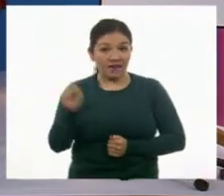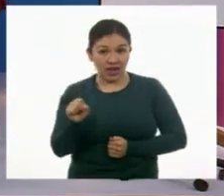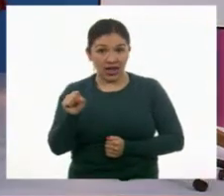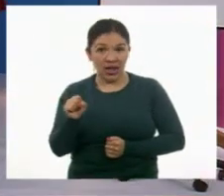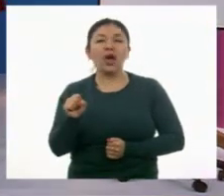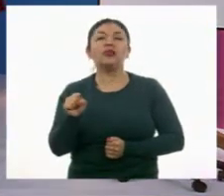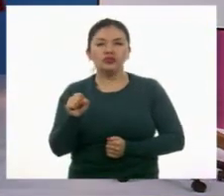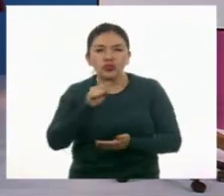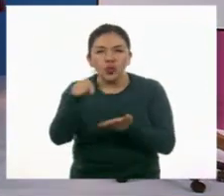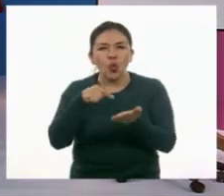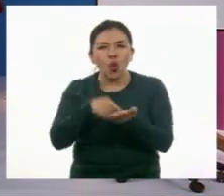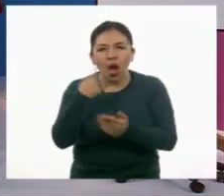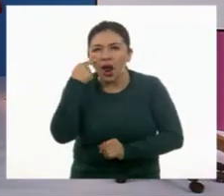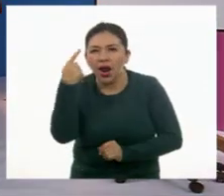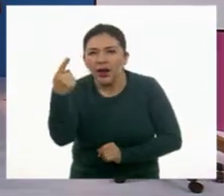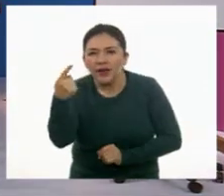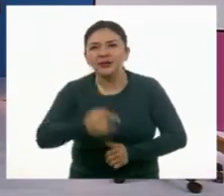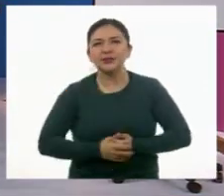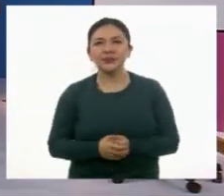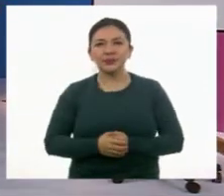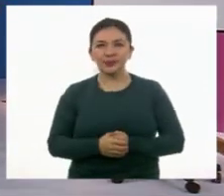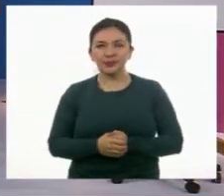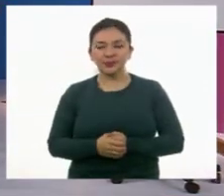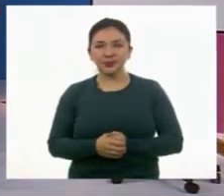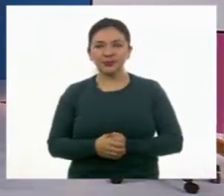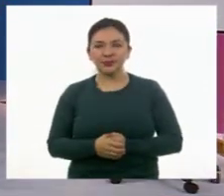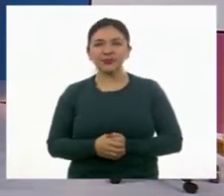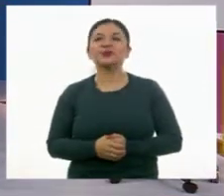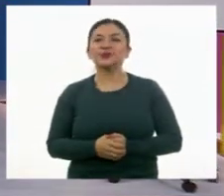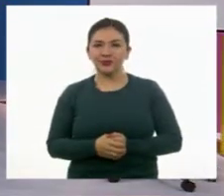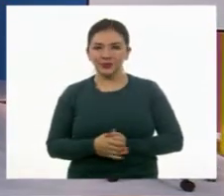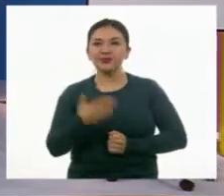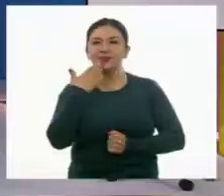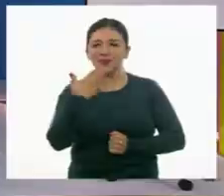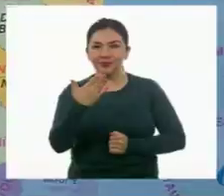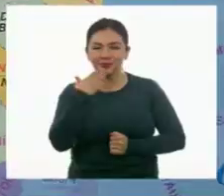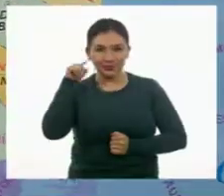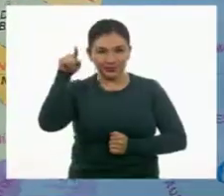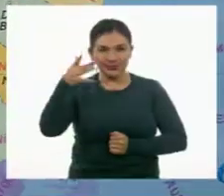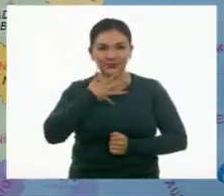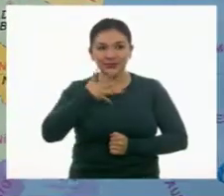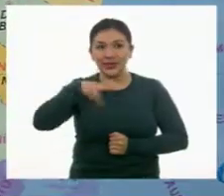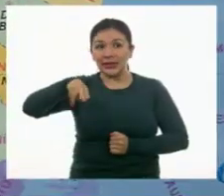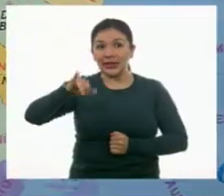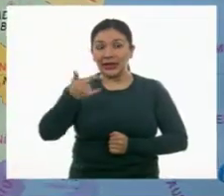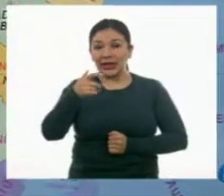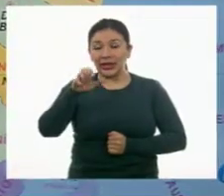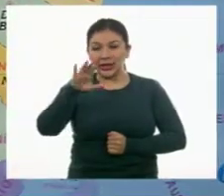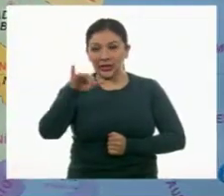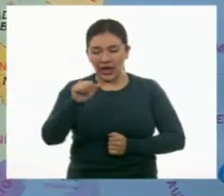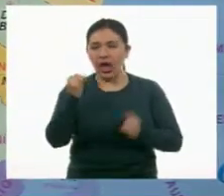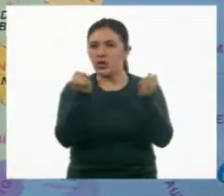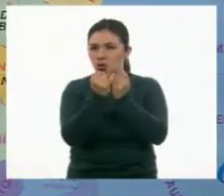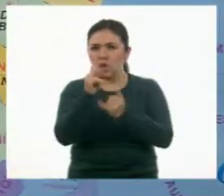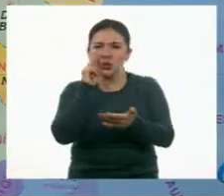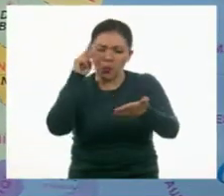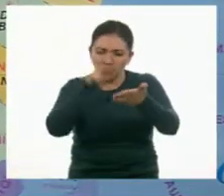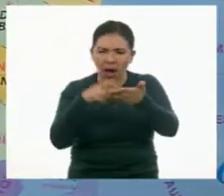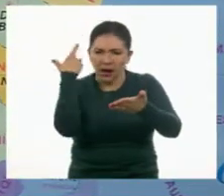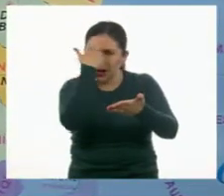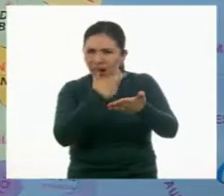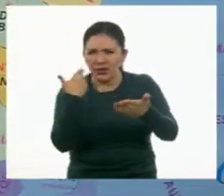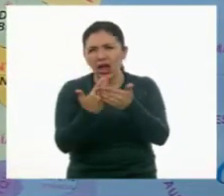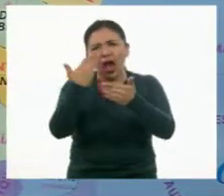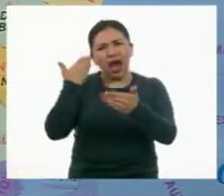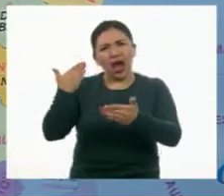se encuentra justo aquí. Muy bien, María. Ahí lo tenemos y también si tú revisas las